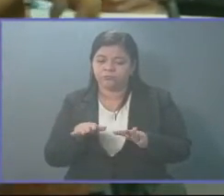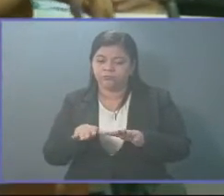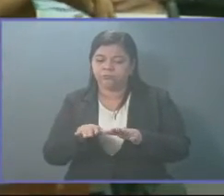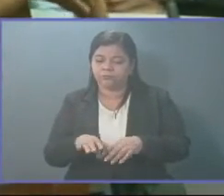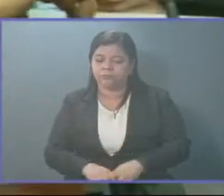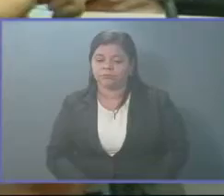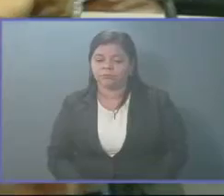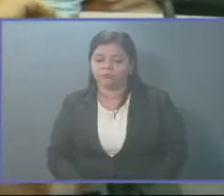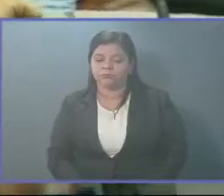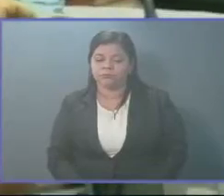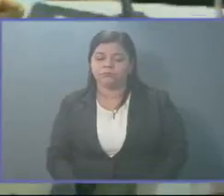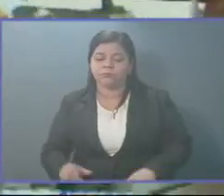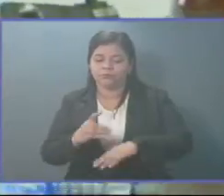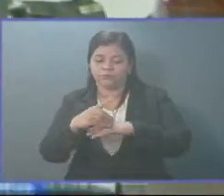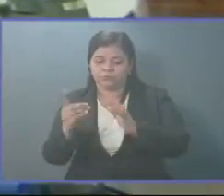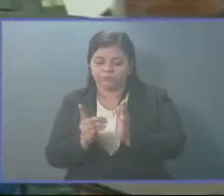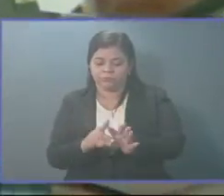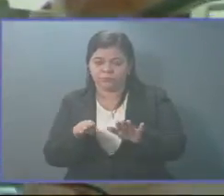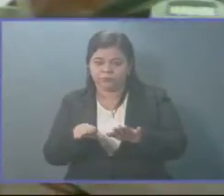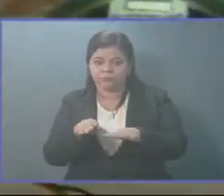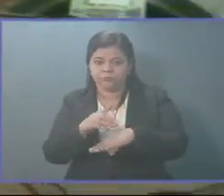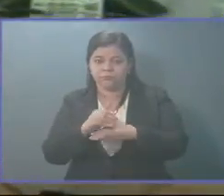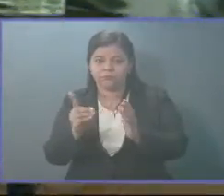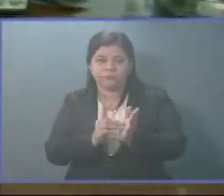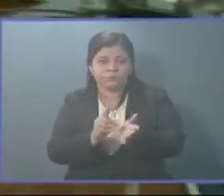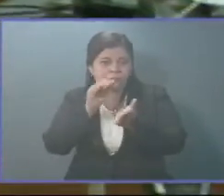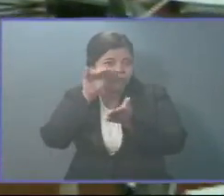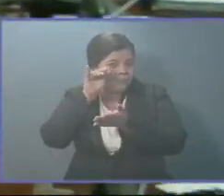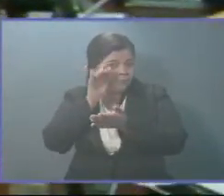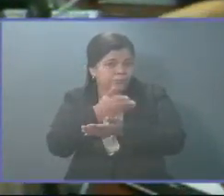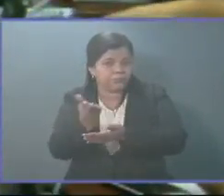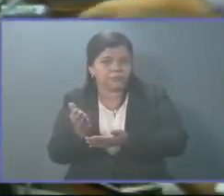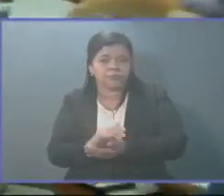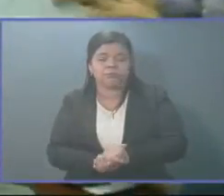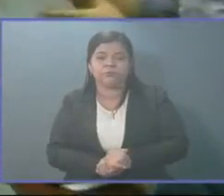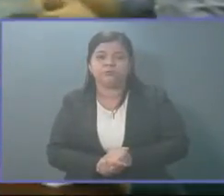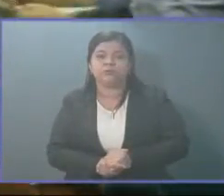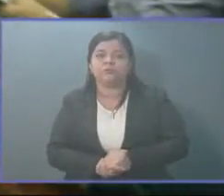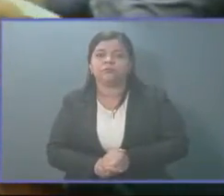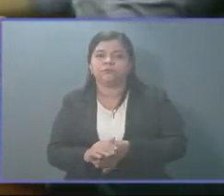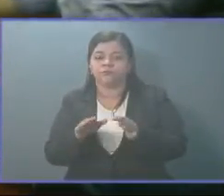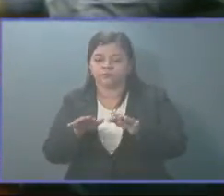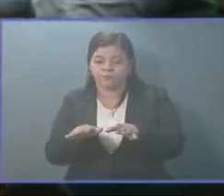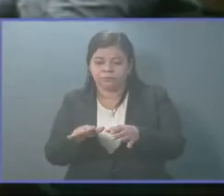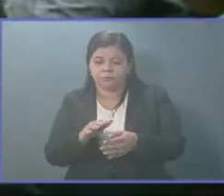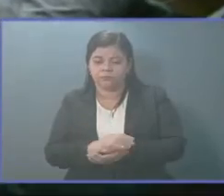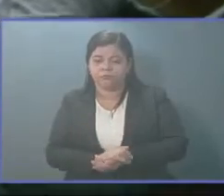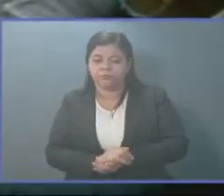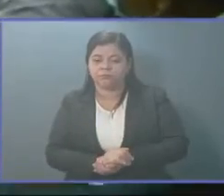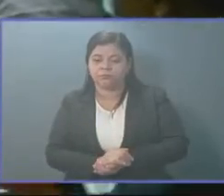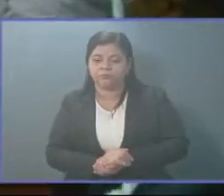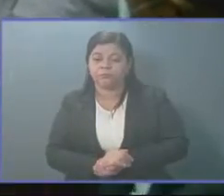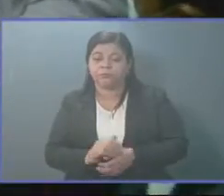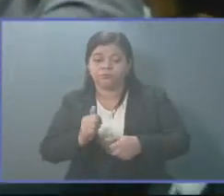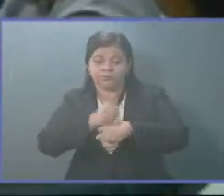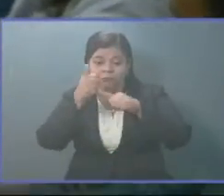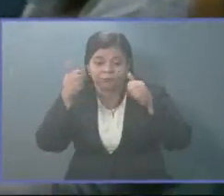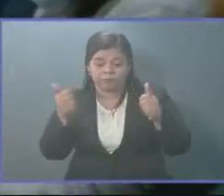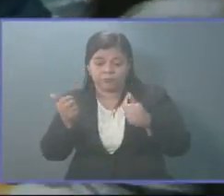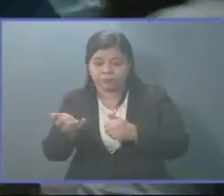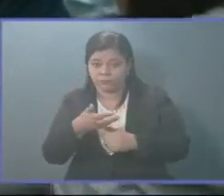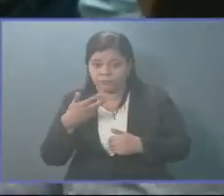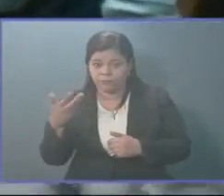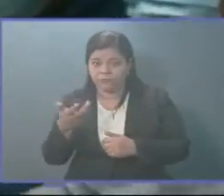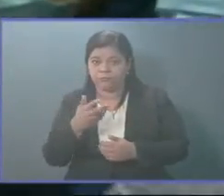Presidenta. Gracias, diputada. Diputada Eileen, tiene la palabra. Gracias. Buenos días, tengan todos y